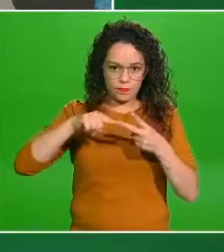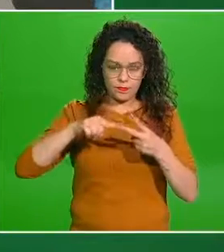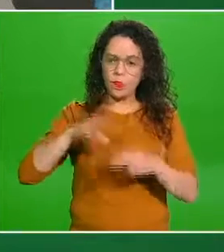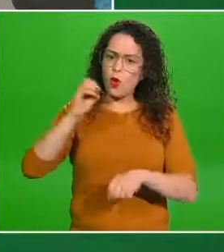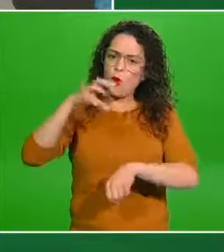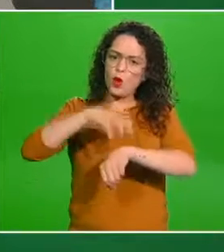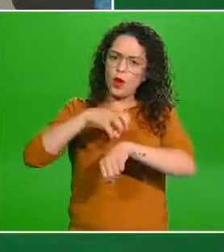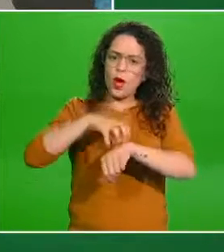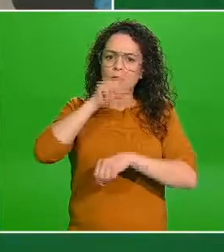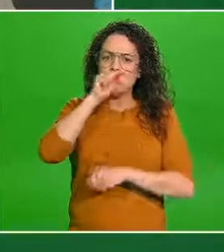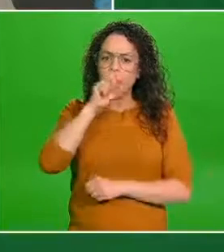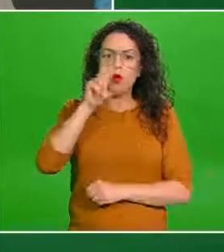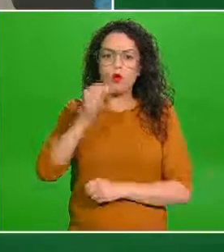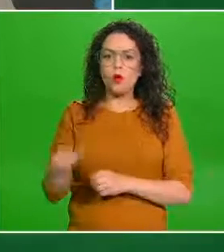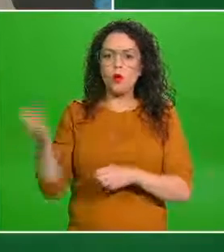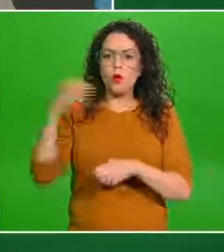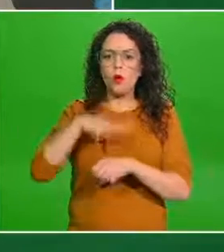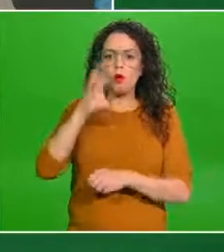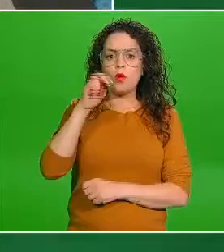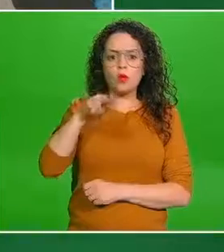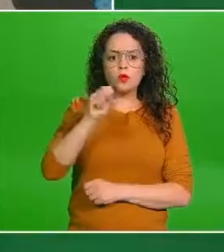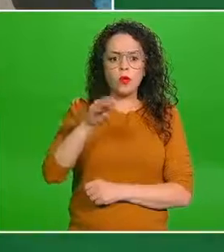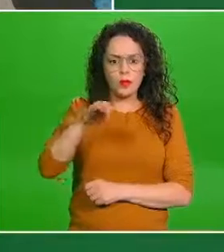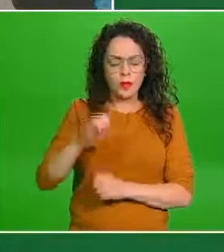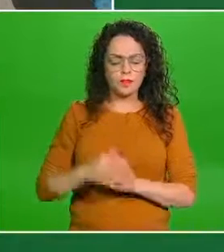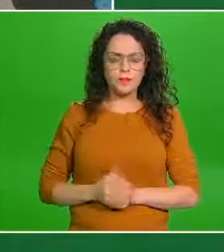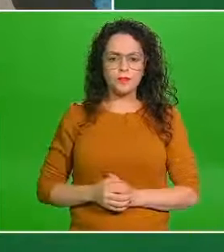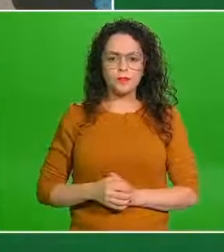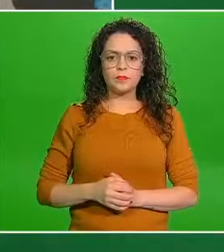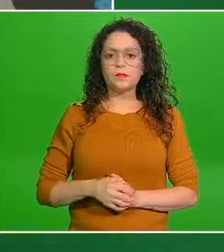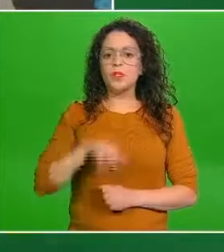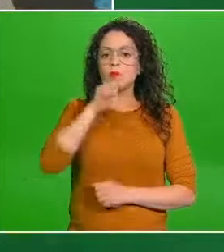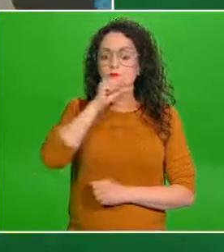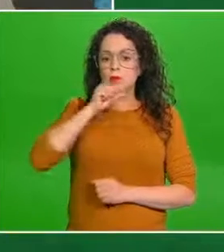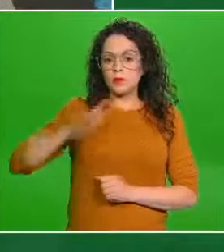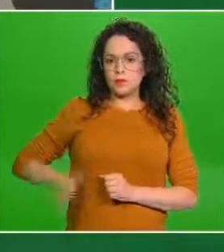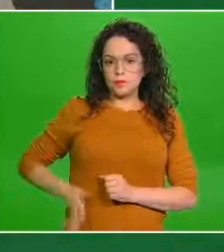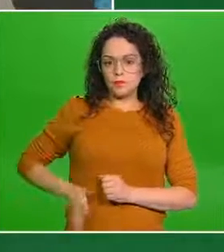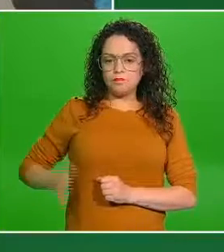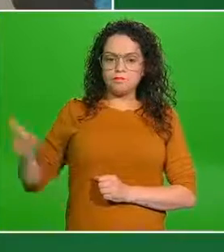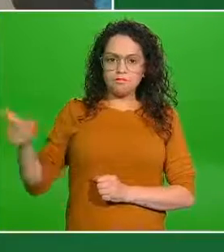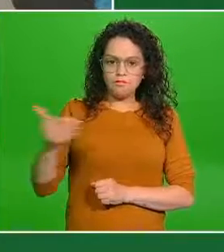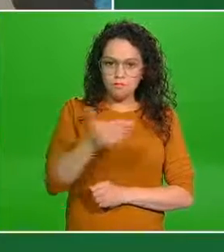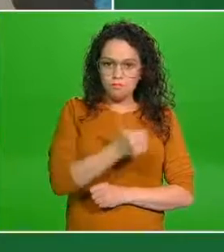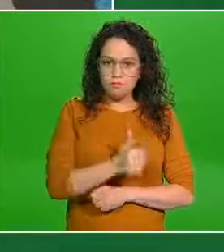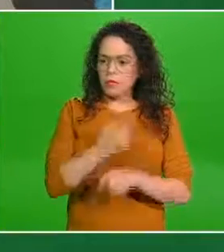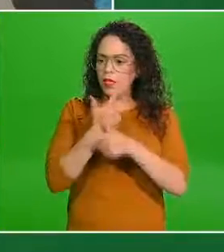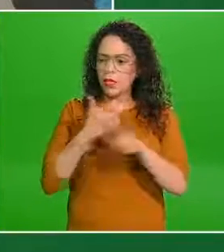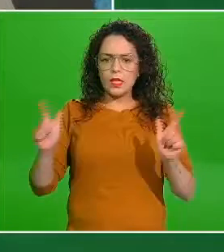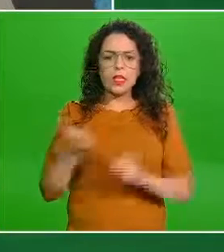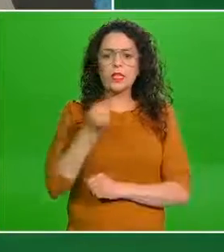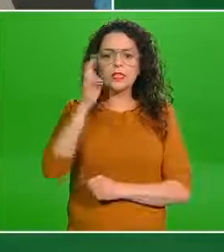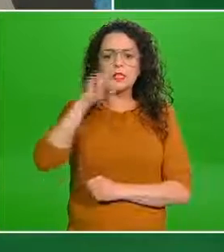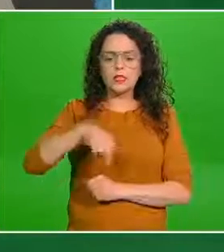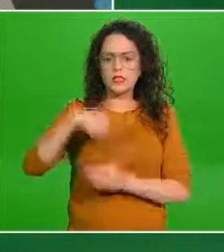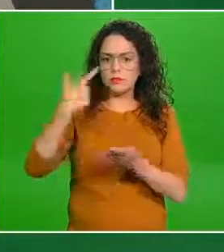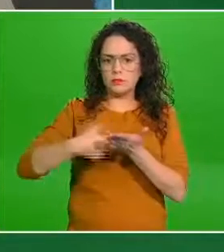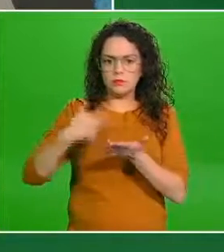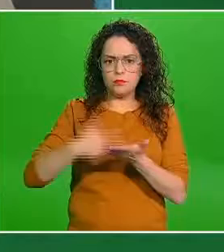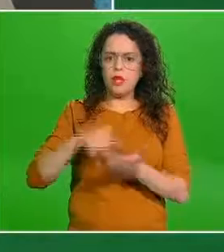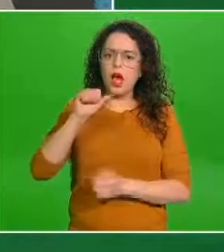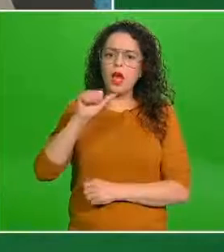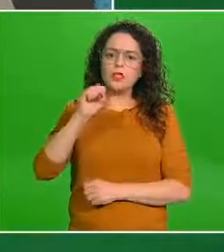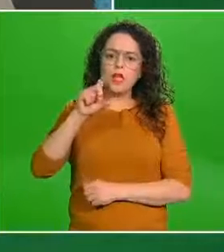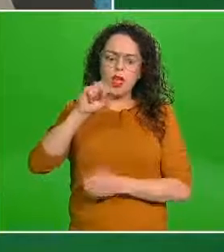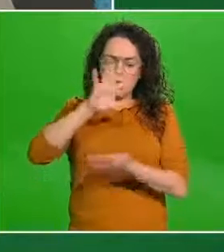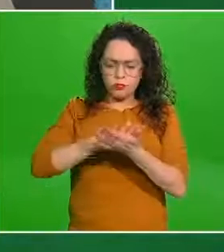pollo sin incluir consomé, pechuga de pollo, pescado o res en preparaciones libres de aceite, es decir, asadas, hervidas,